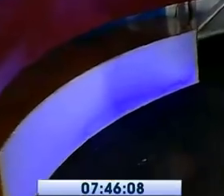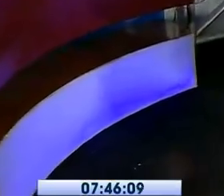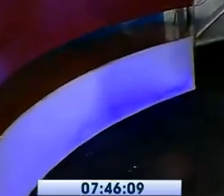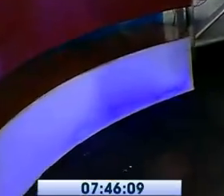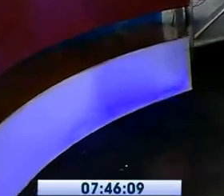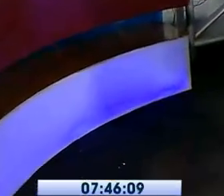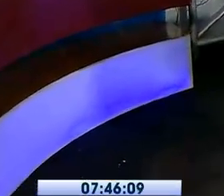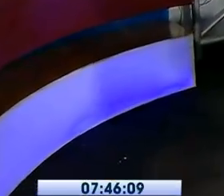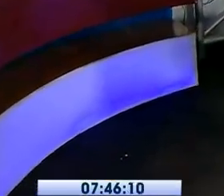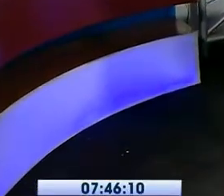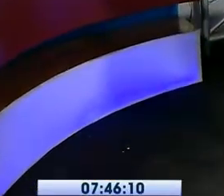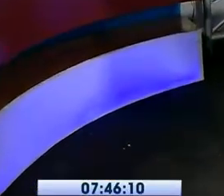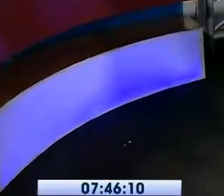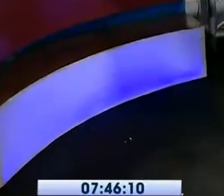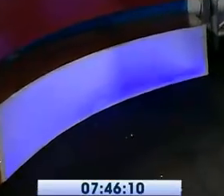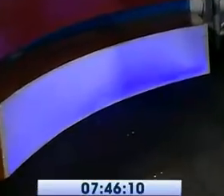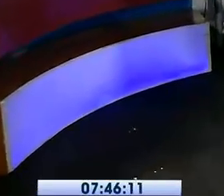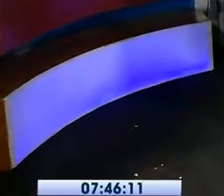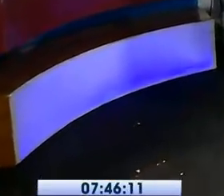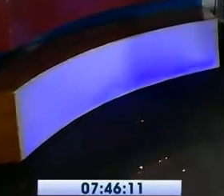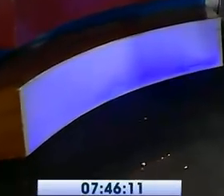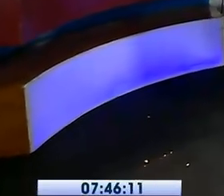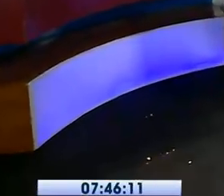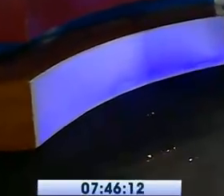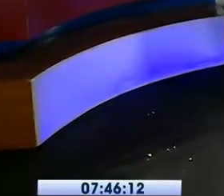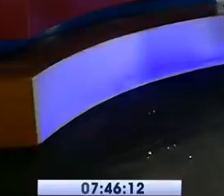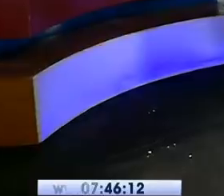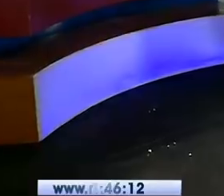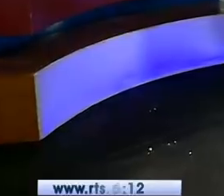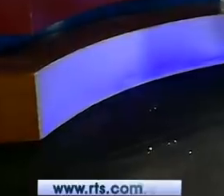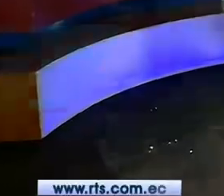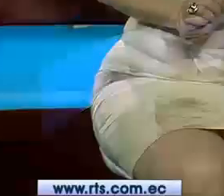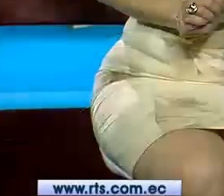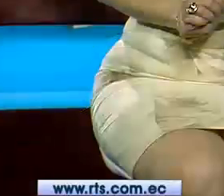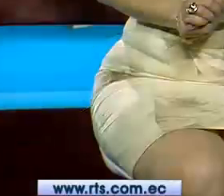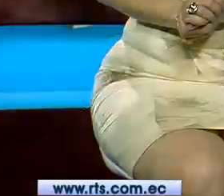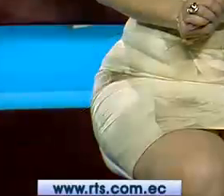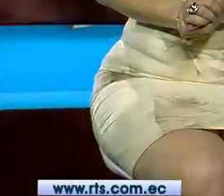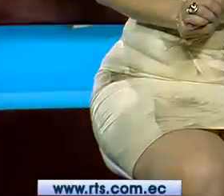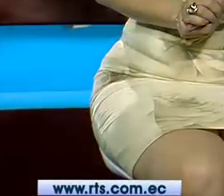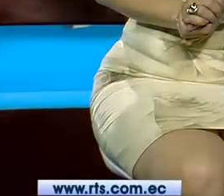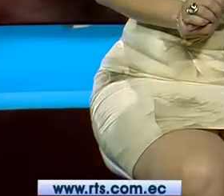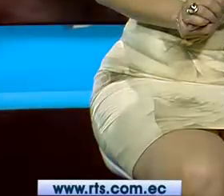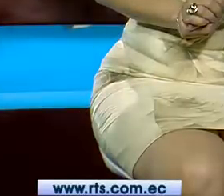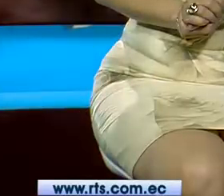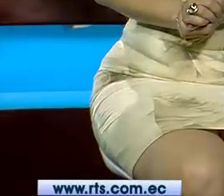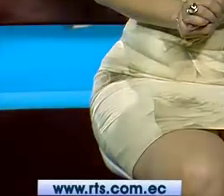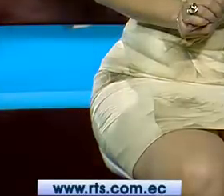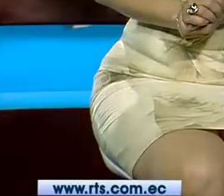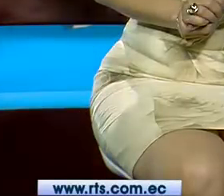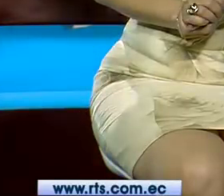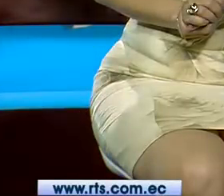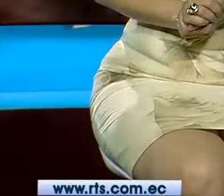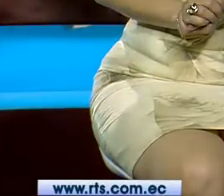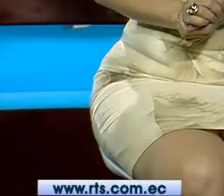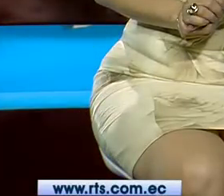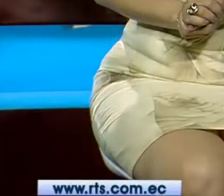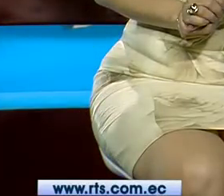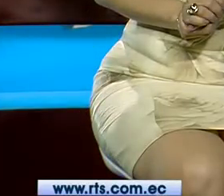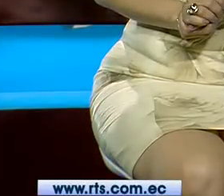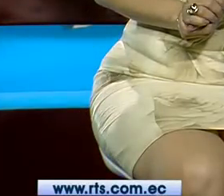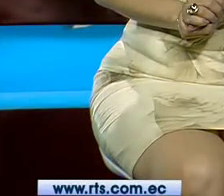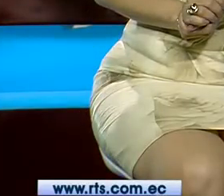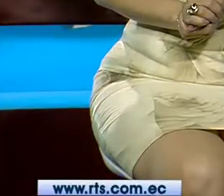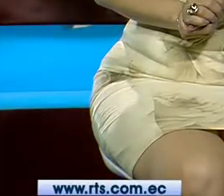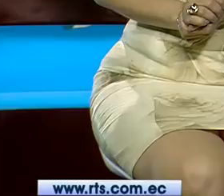Una joven indigente murió al pie de un paso elevado en el sur de Guayaquil. Según moradores del sector, la mujer tenía problemas